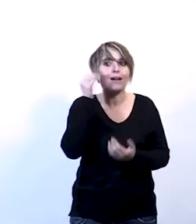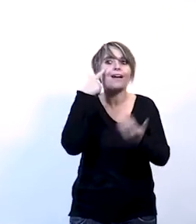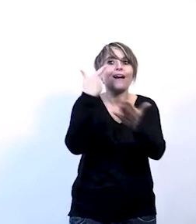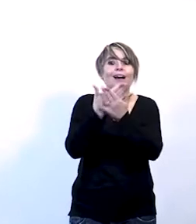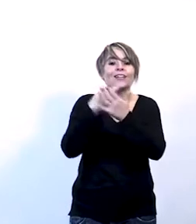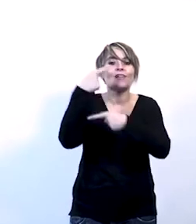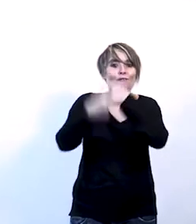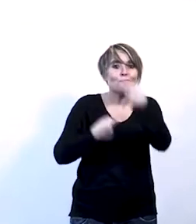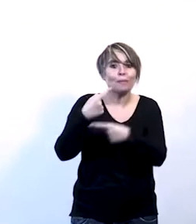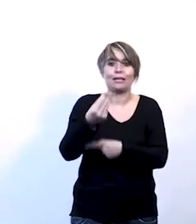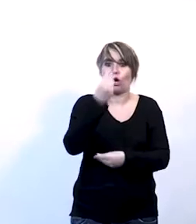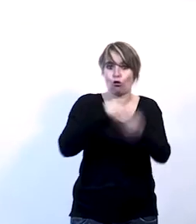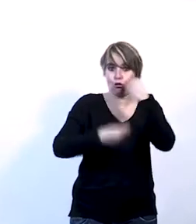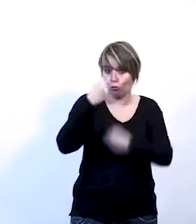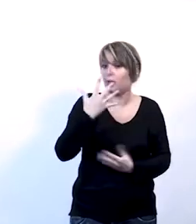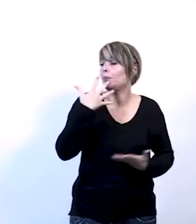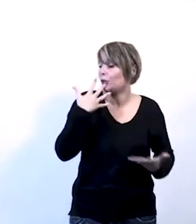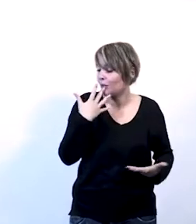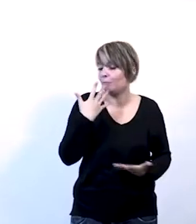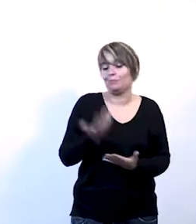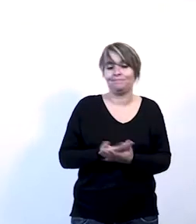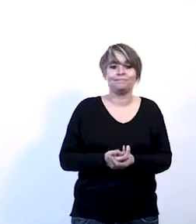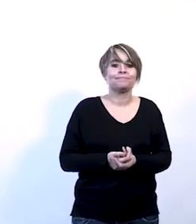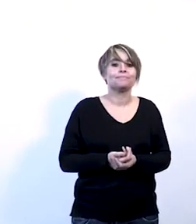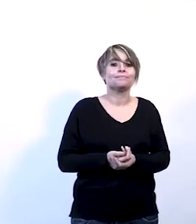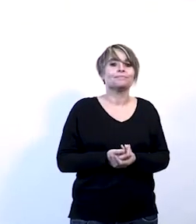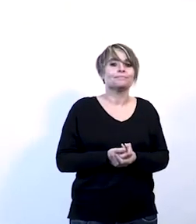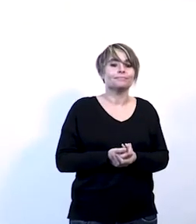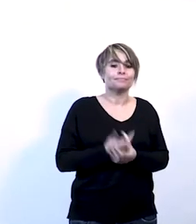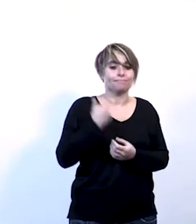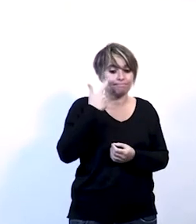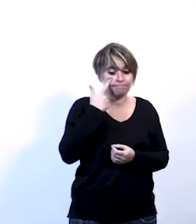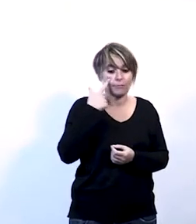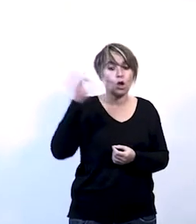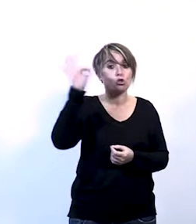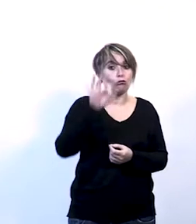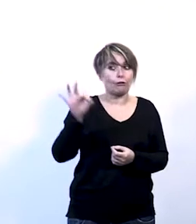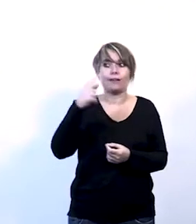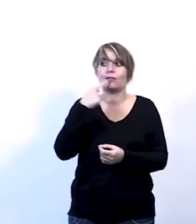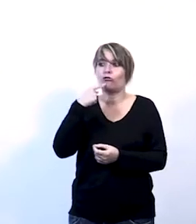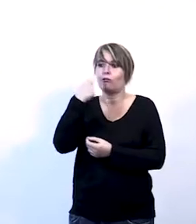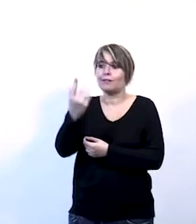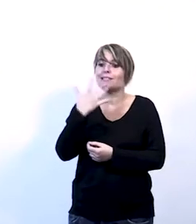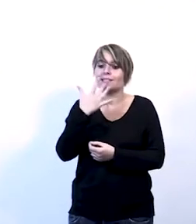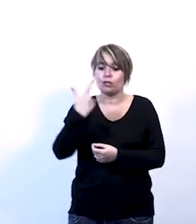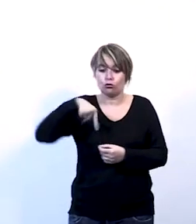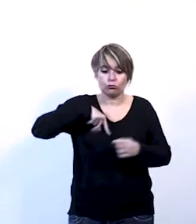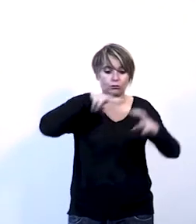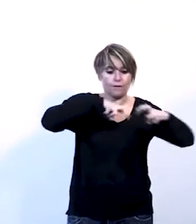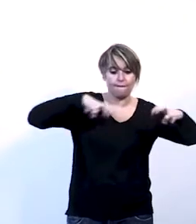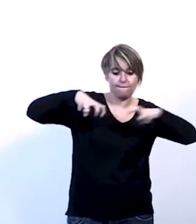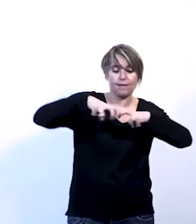toda la familia pudiera comer pan. Precisamente, Soraya, es que empezabas diciendo que si nos juntábamos una vasca,